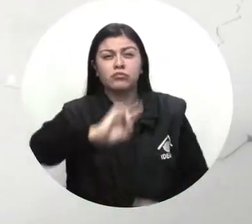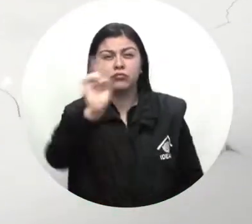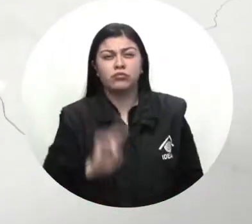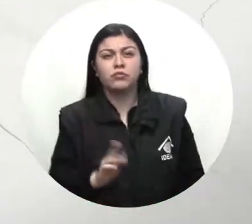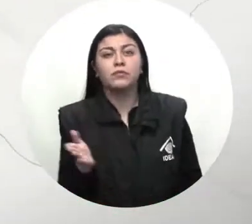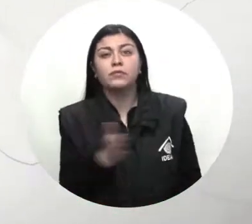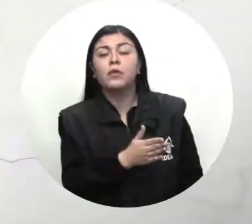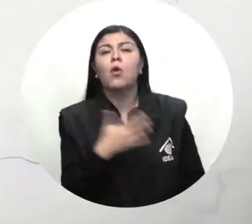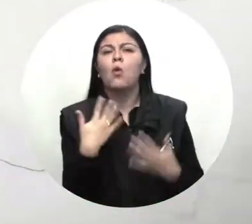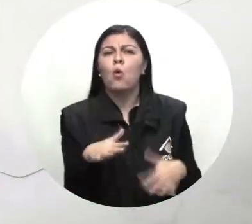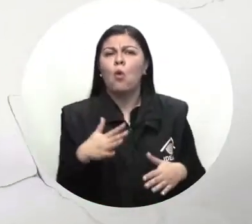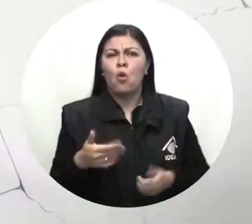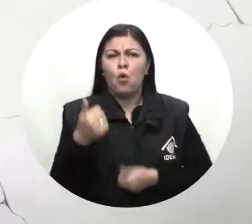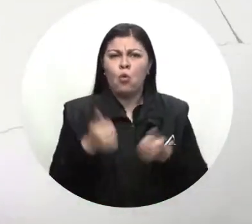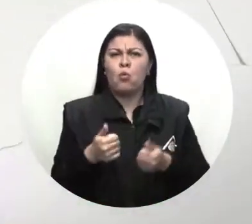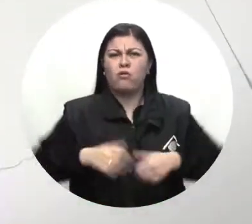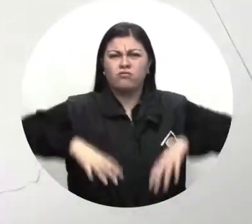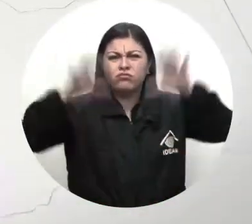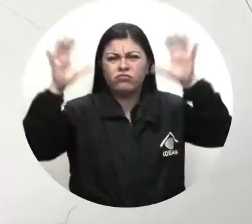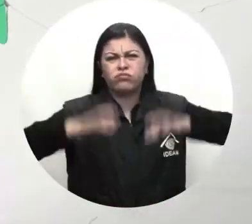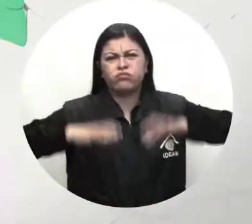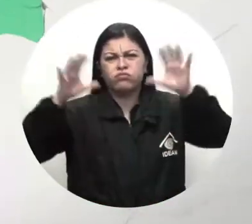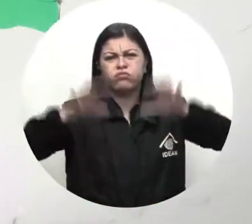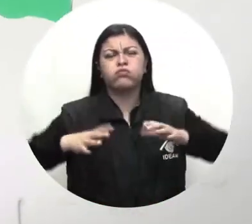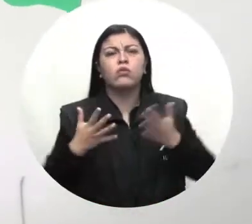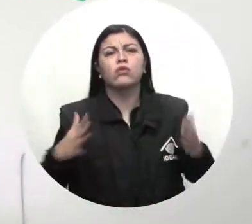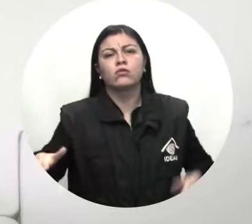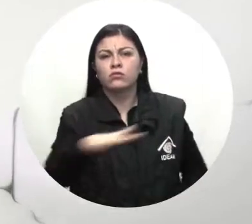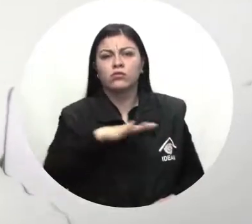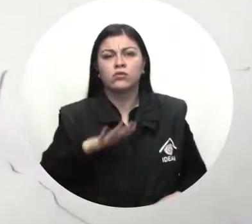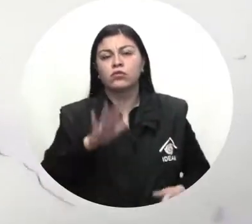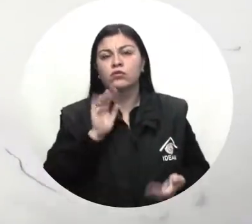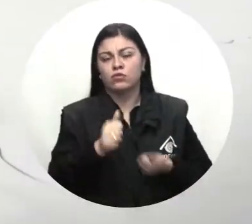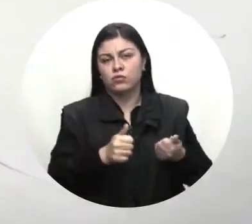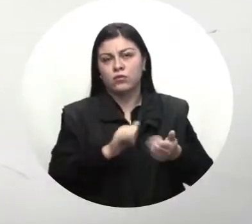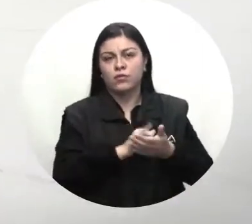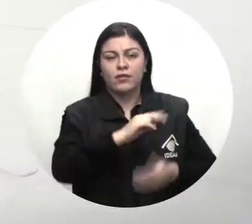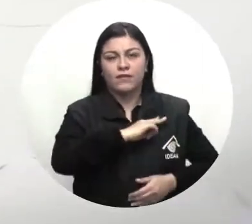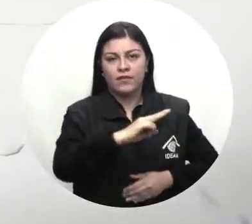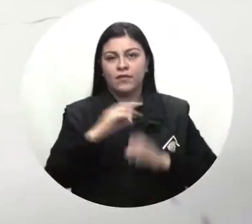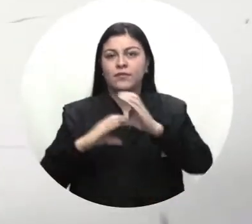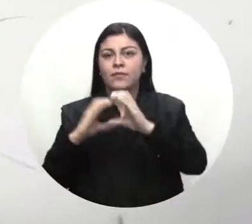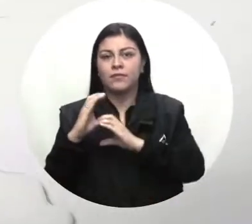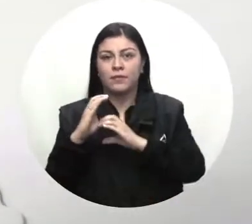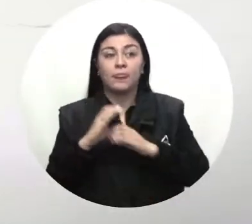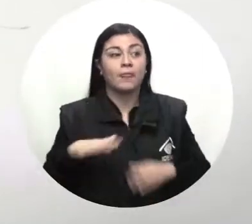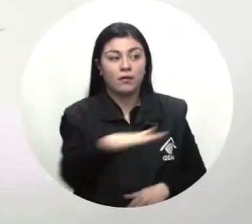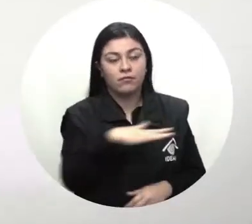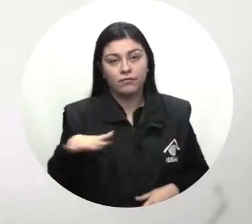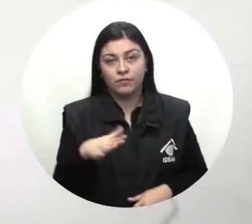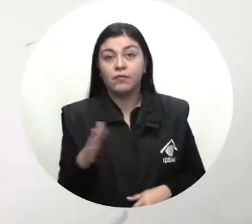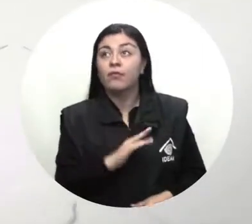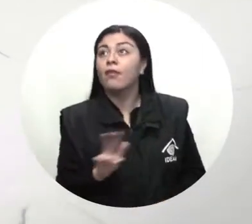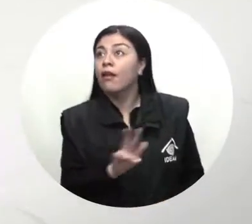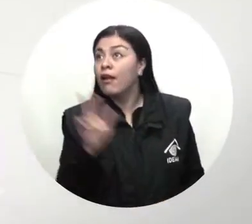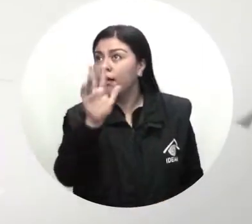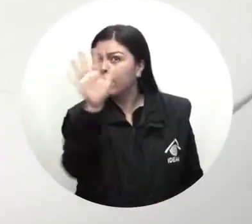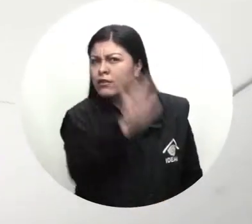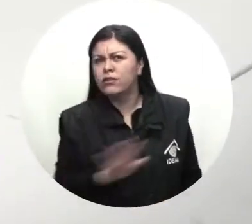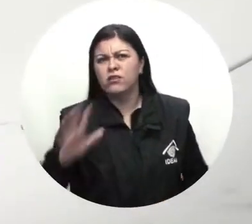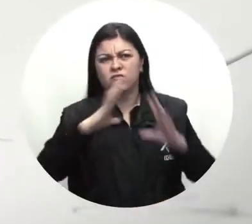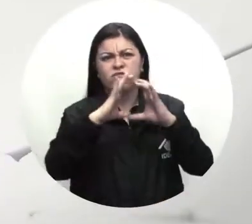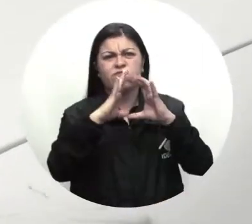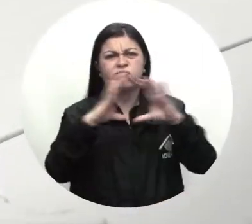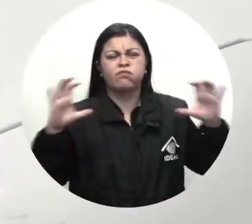También se estiman precipitaciones de menor intensidad en sectores del litoral del Valle del Cauca y Cauca. En la zona andina se estima un aumento de nubosidad